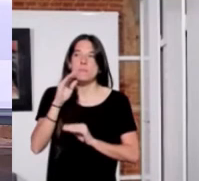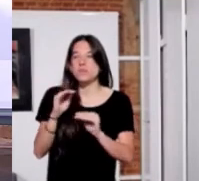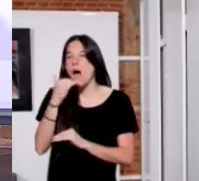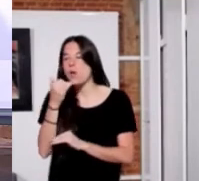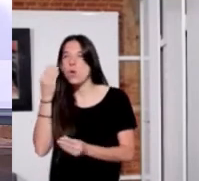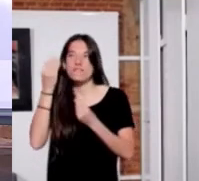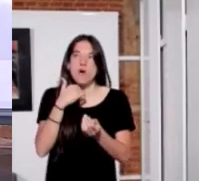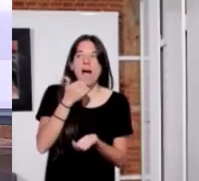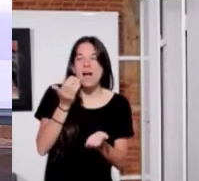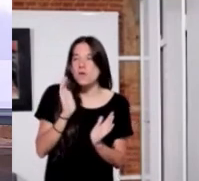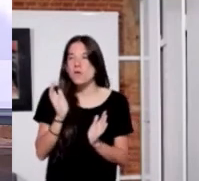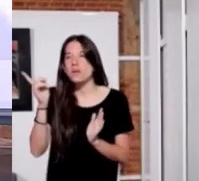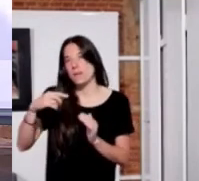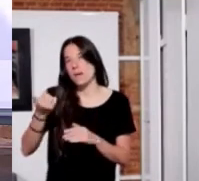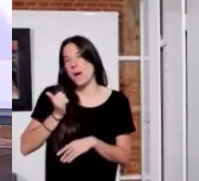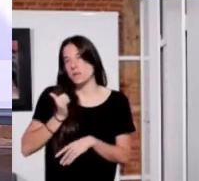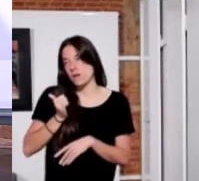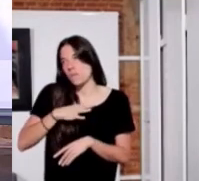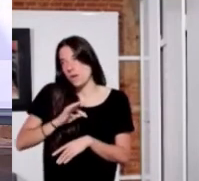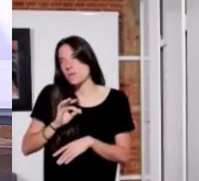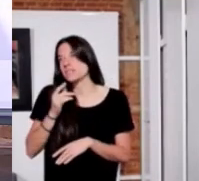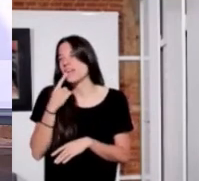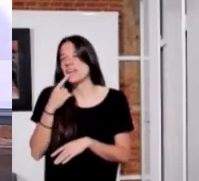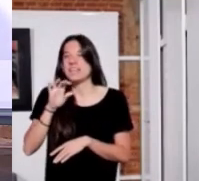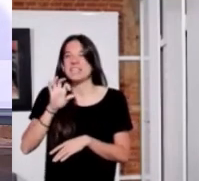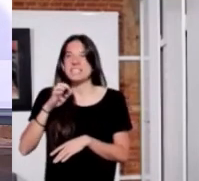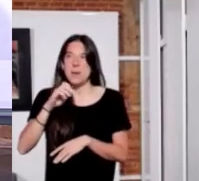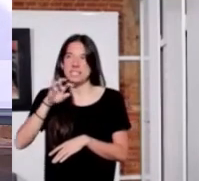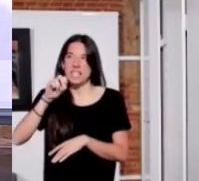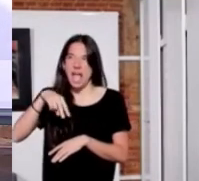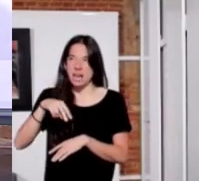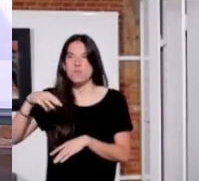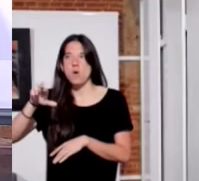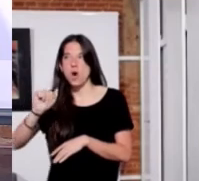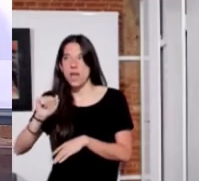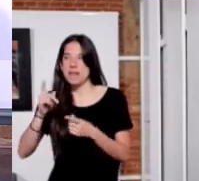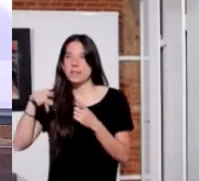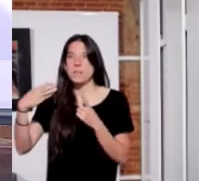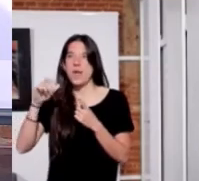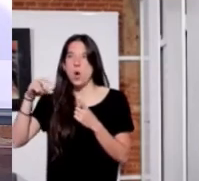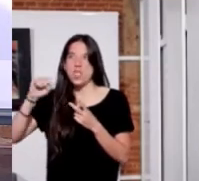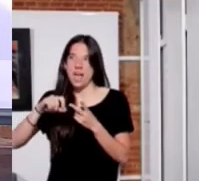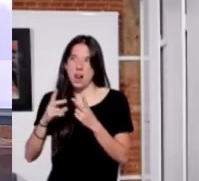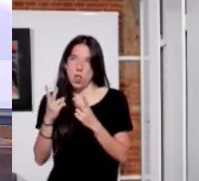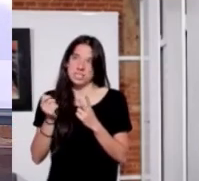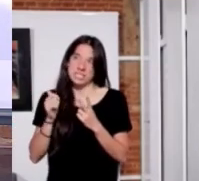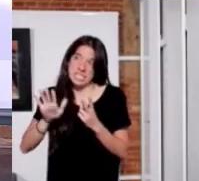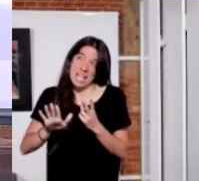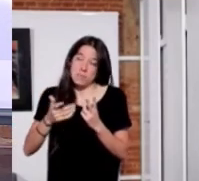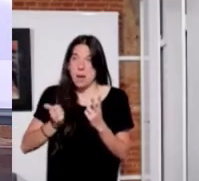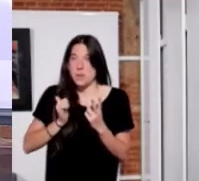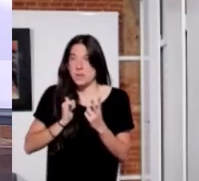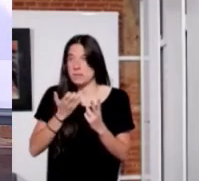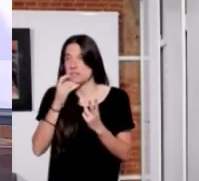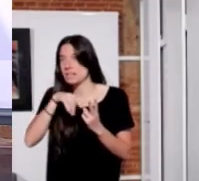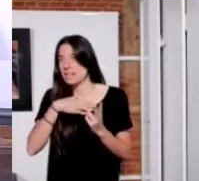reflexión, que también aprovechemos que está aquí pues, con nosotros Sebastián Mora y Begoña Maez. Así que, si